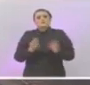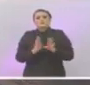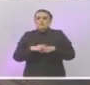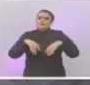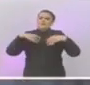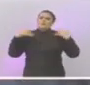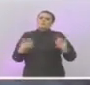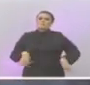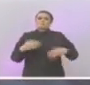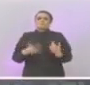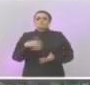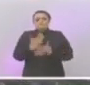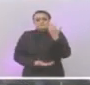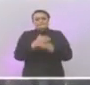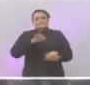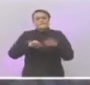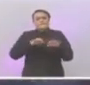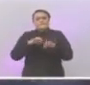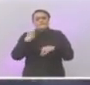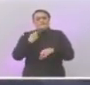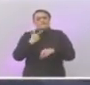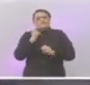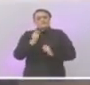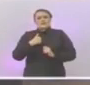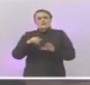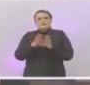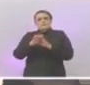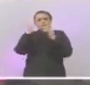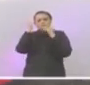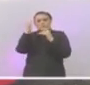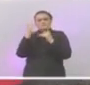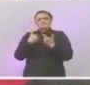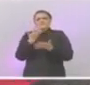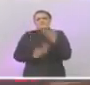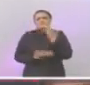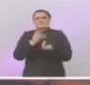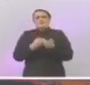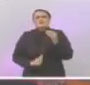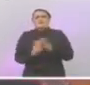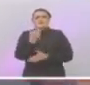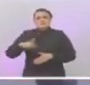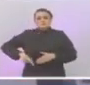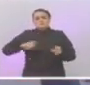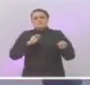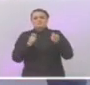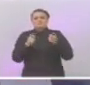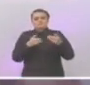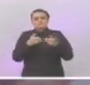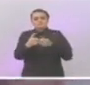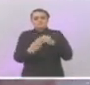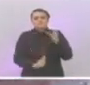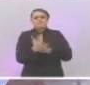gran tarea política y de madurez democrática. Es a partir de esta nueva gobernabilidad que hemos